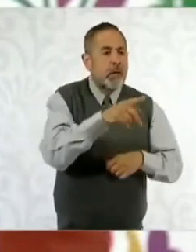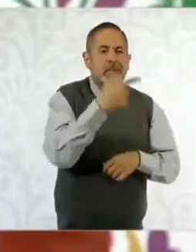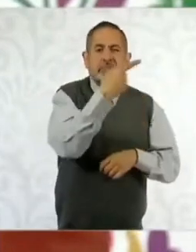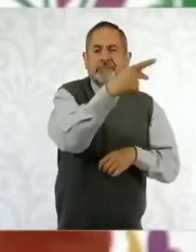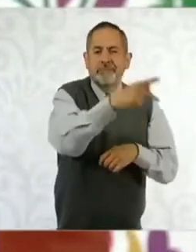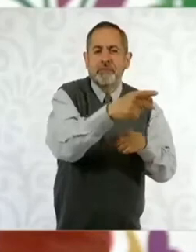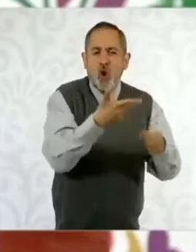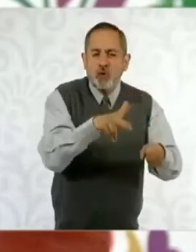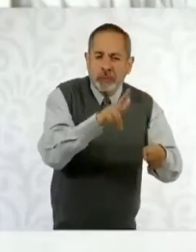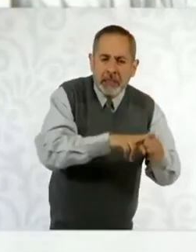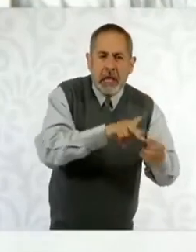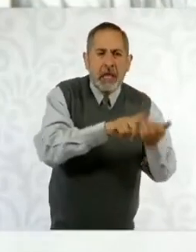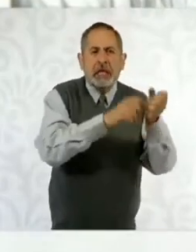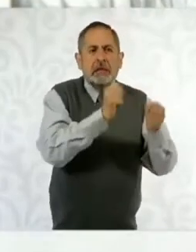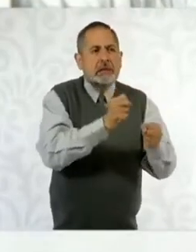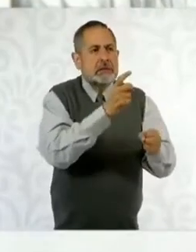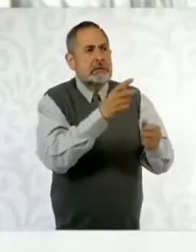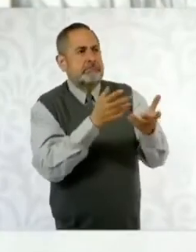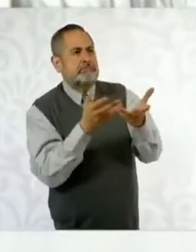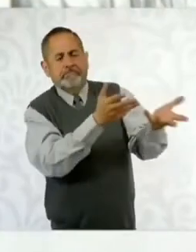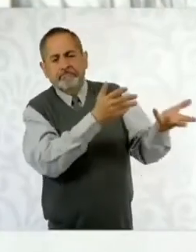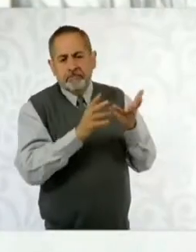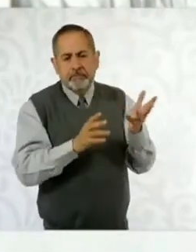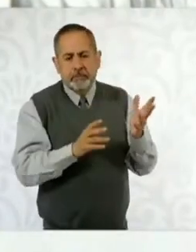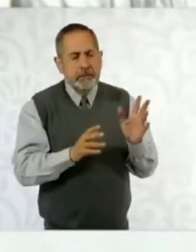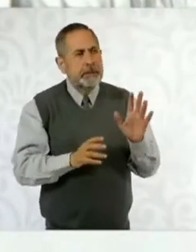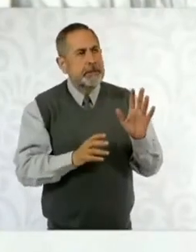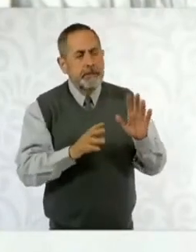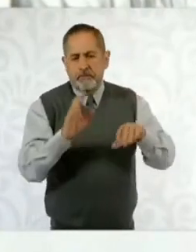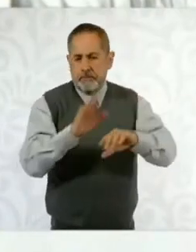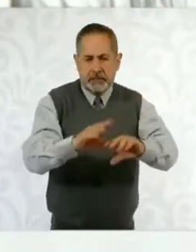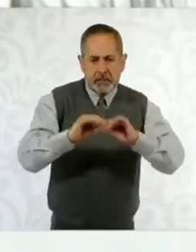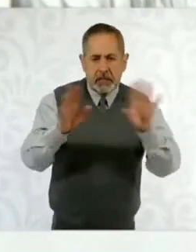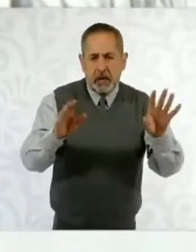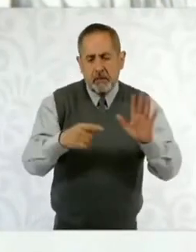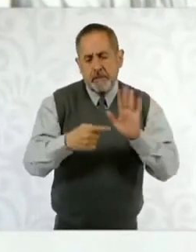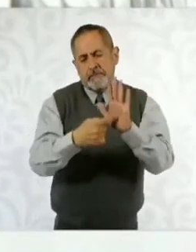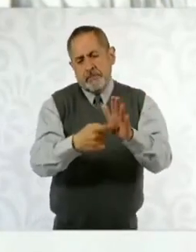seguridad. Entonces, por eso nos interesa seguir tocando el tema.